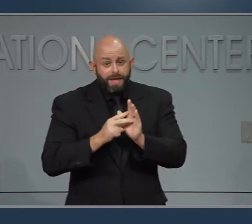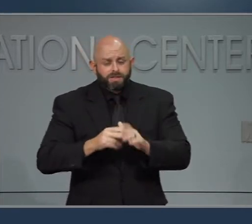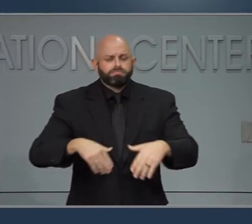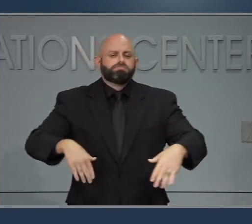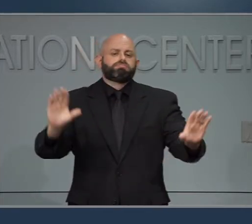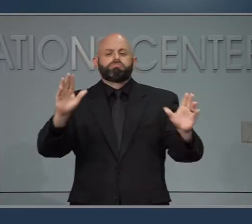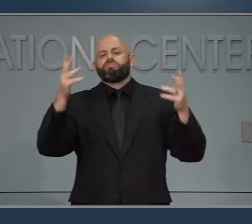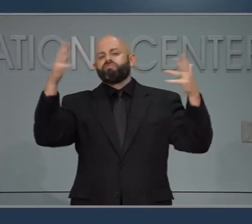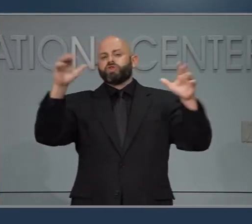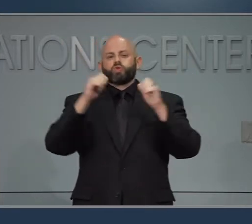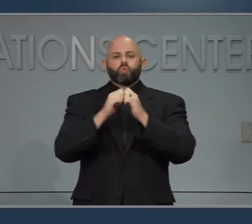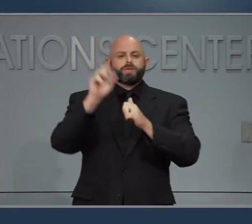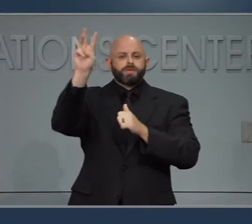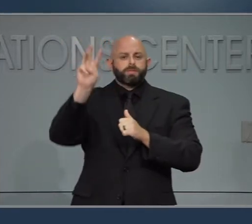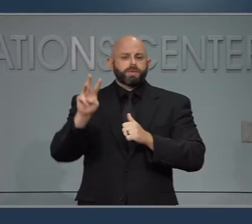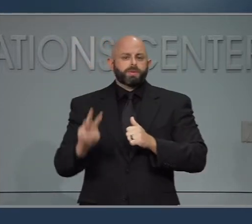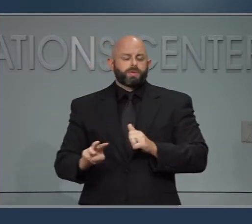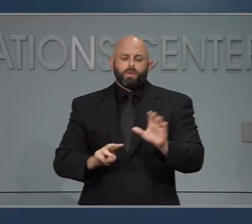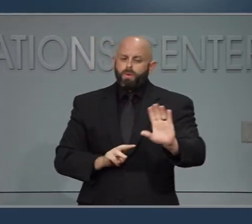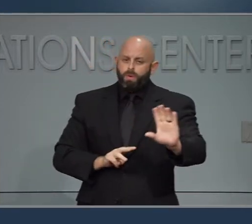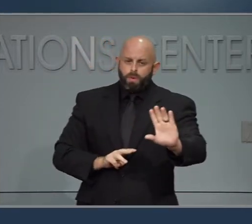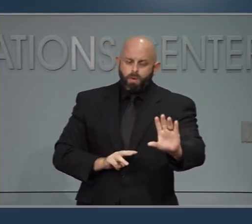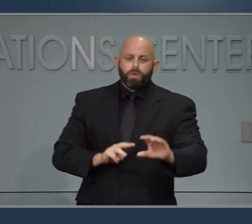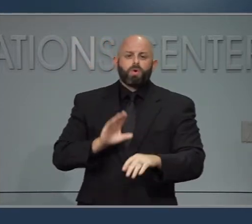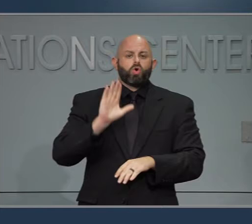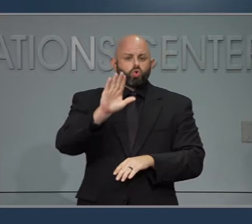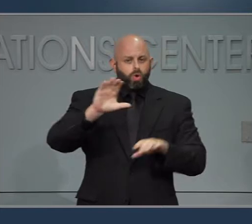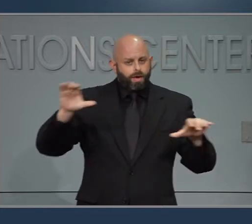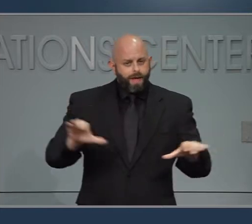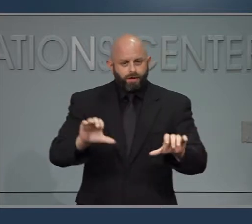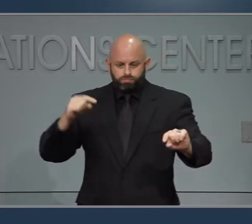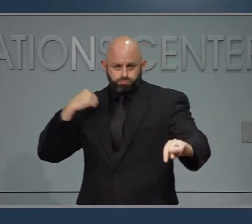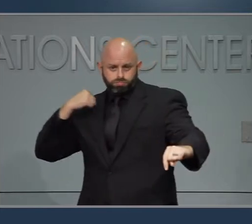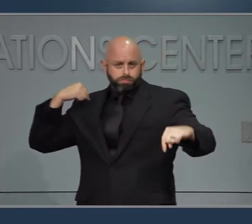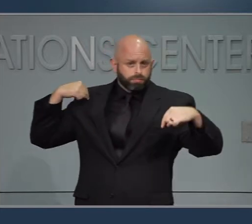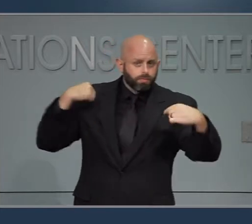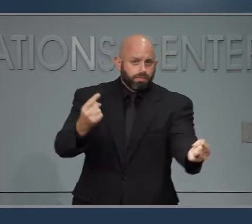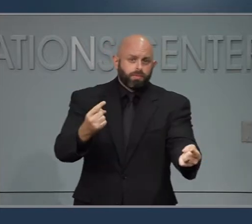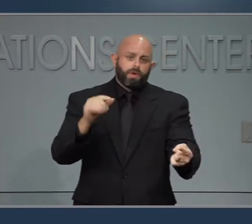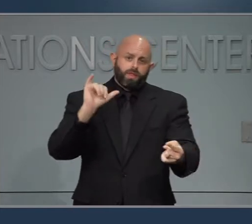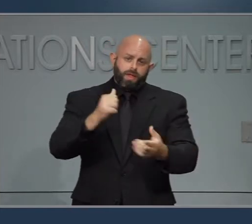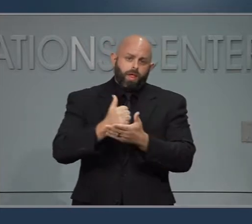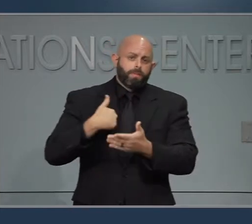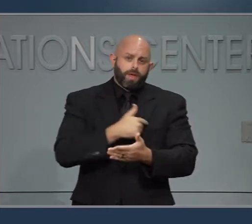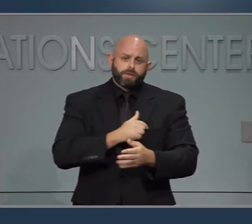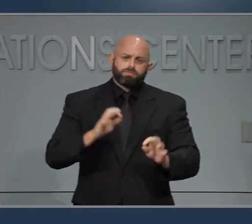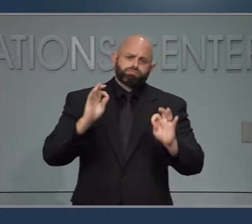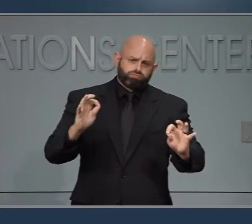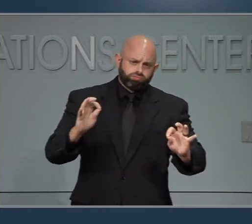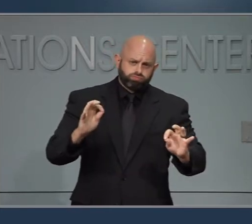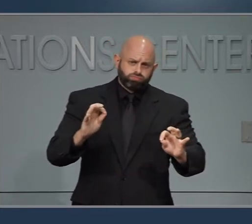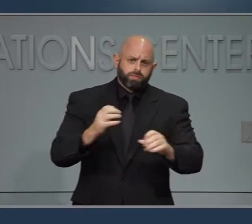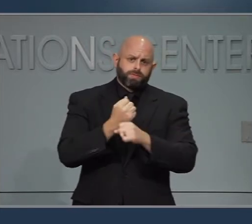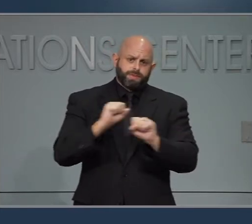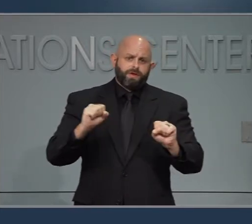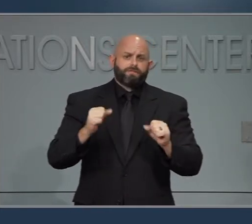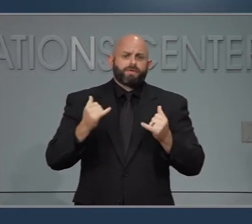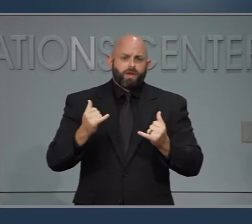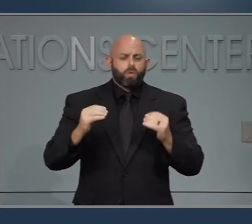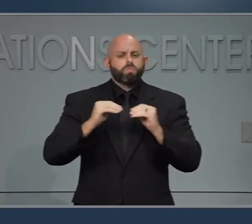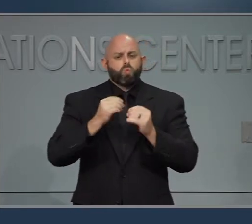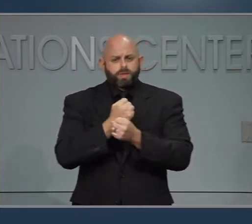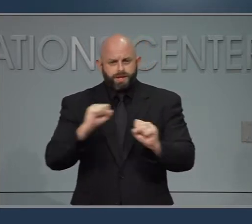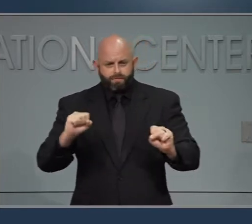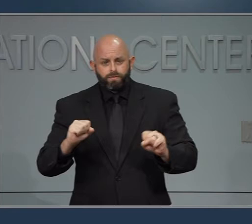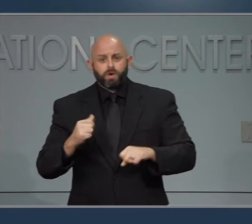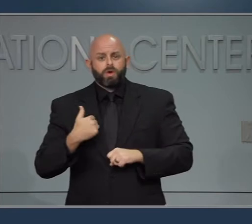no pensemos en esto. Son las acciones de todos nosotros los que nos han hecho llegar a este punto. El aligerar